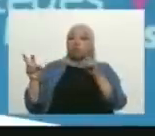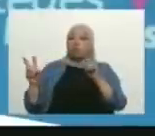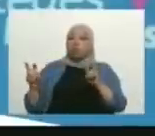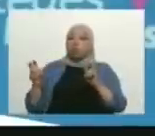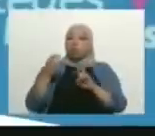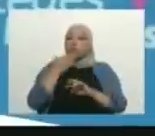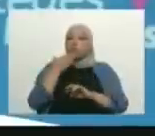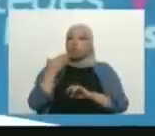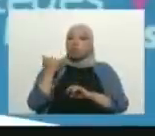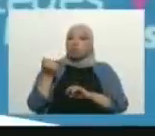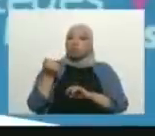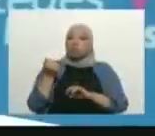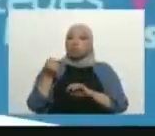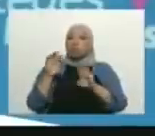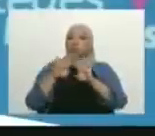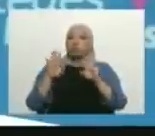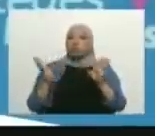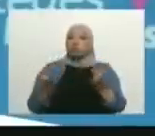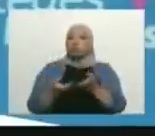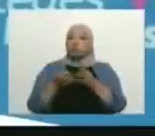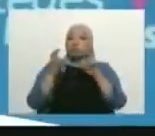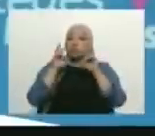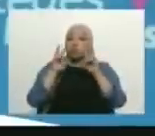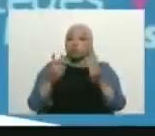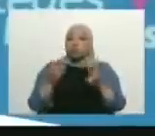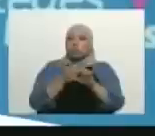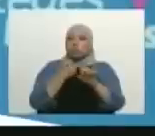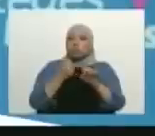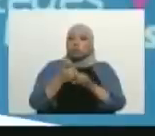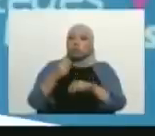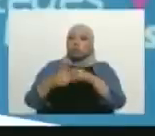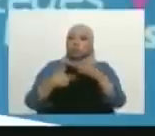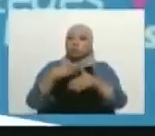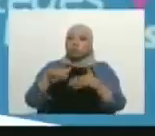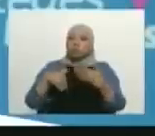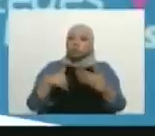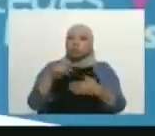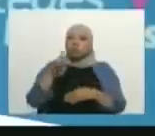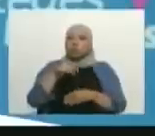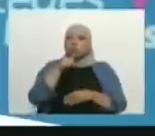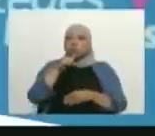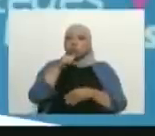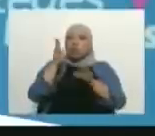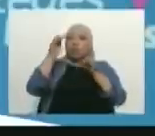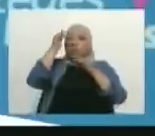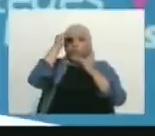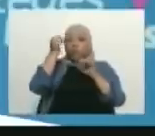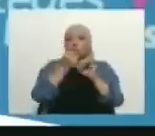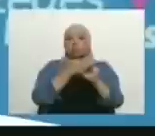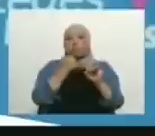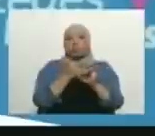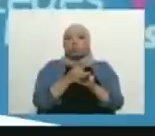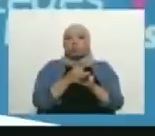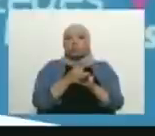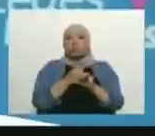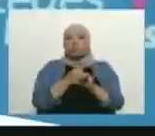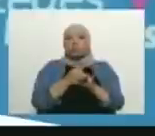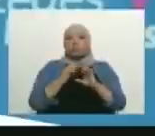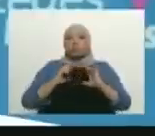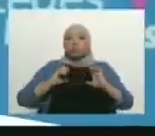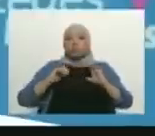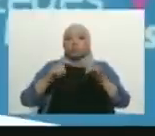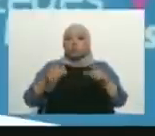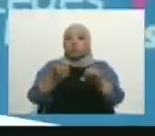mejor. Es ese mundo que, mira, va surgiendo por allí. Por eso hay que estar atenta, vicepresidenta, de estas